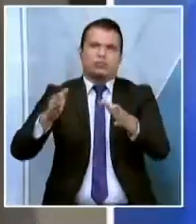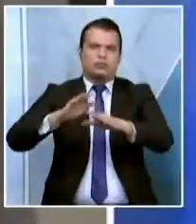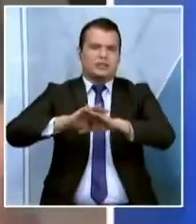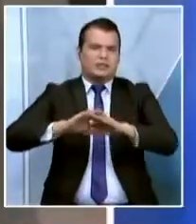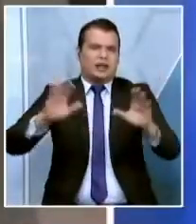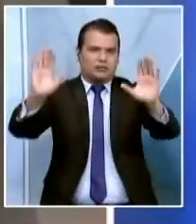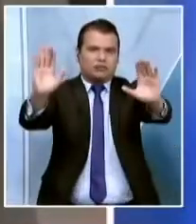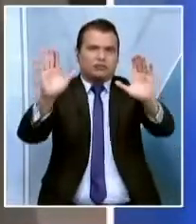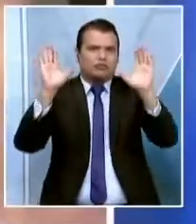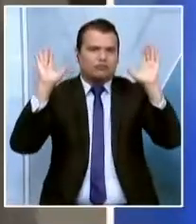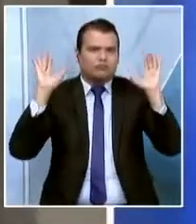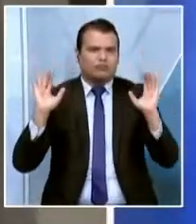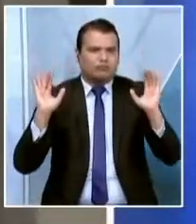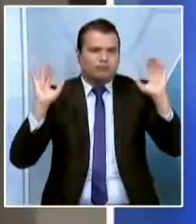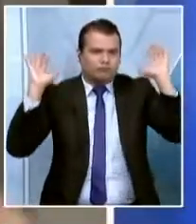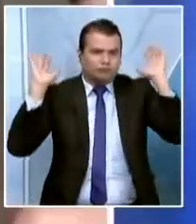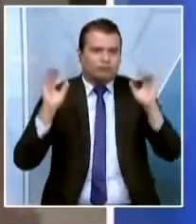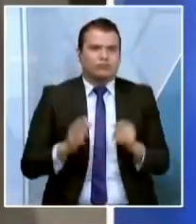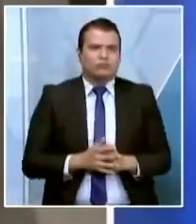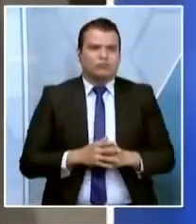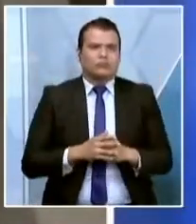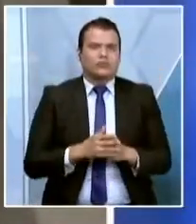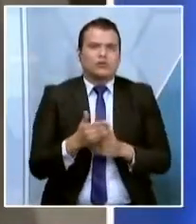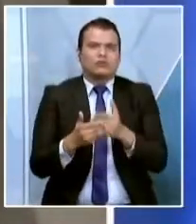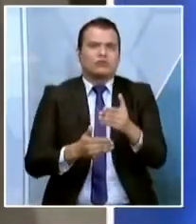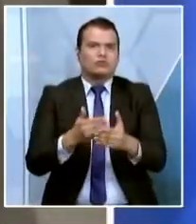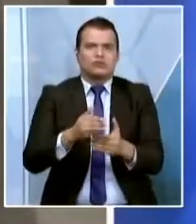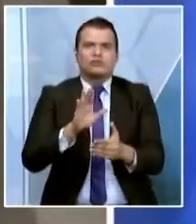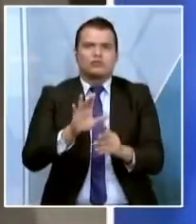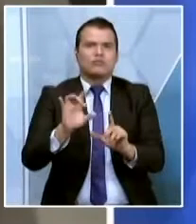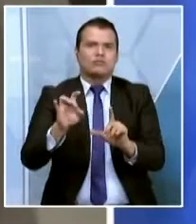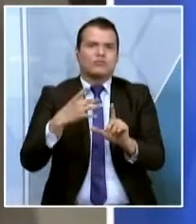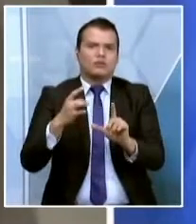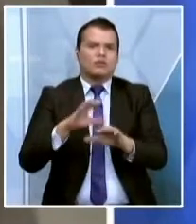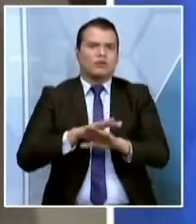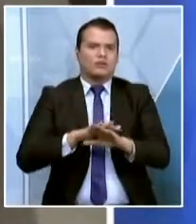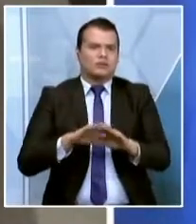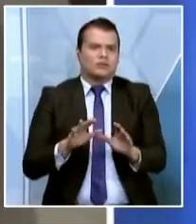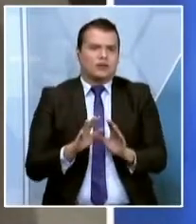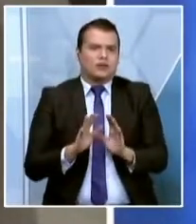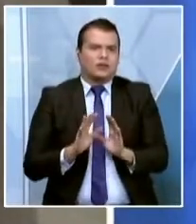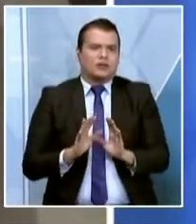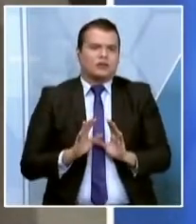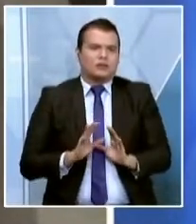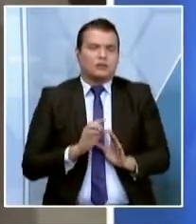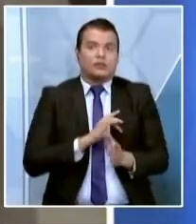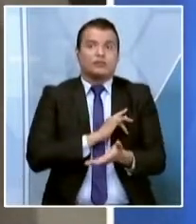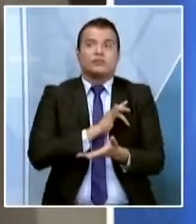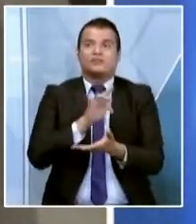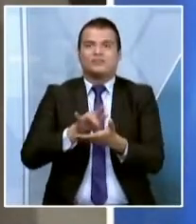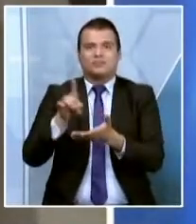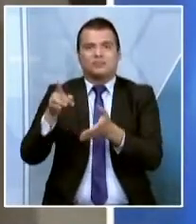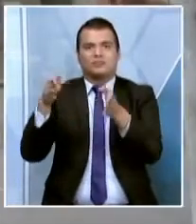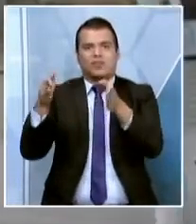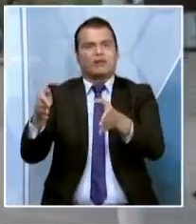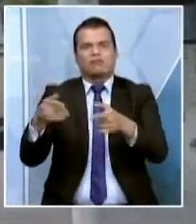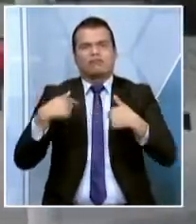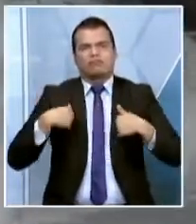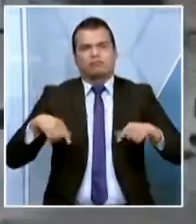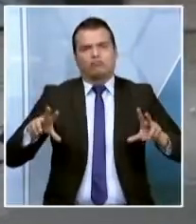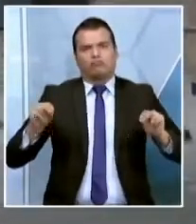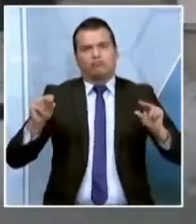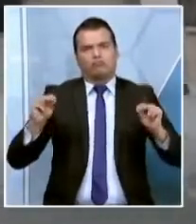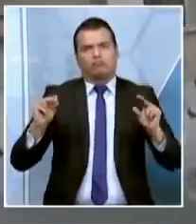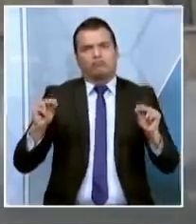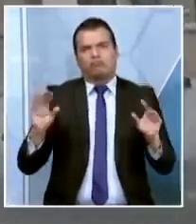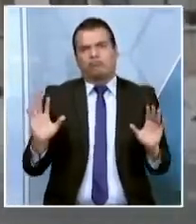por supuesto todo eso va a ser virtual y como les digo, pues me abstendré de acompañar el entierro de mi padre para